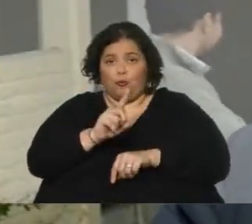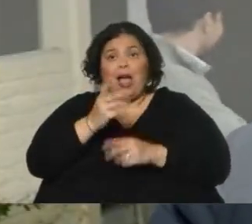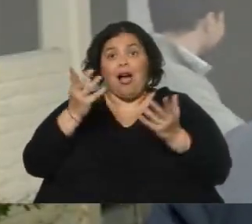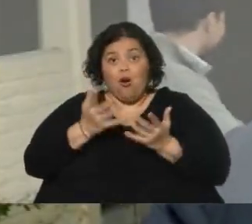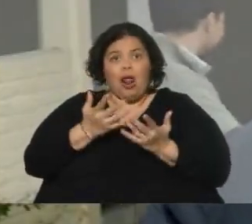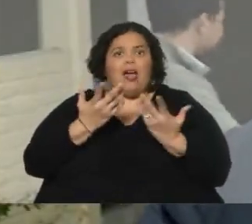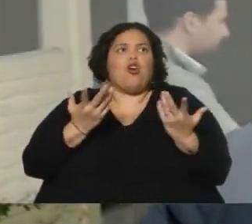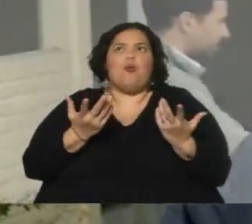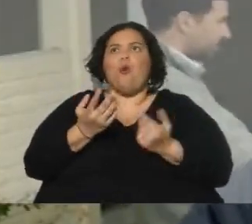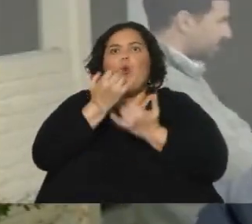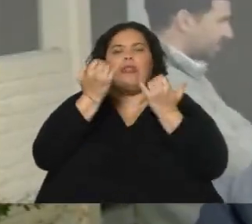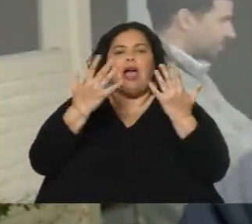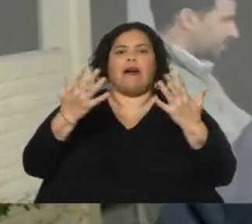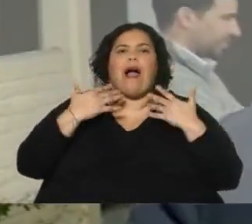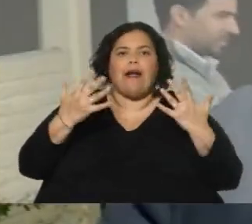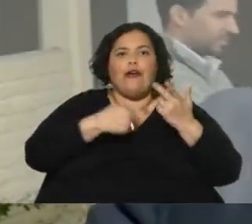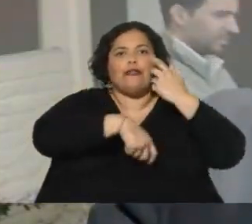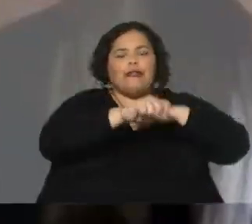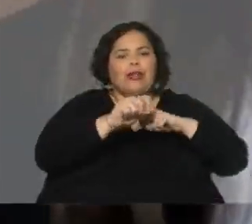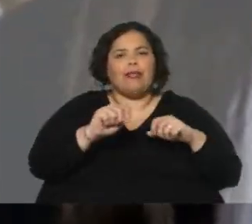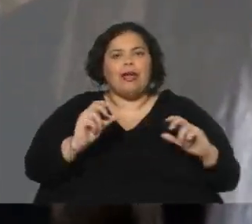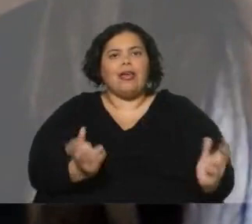calor. No hay quien lo requiera.